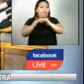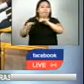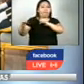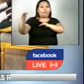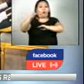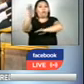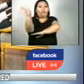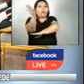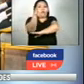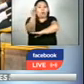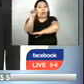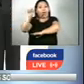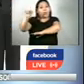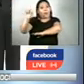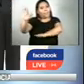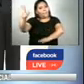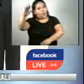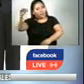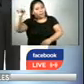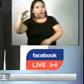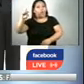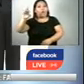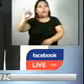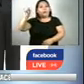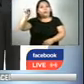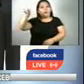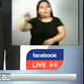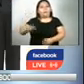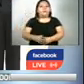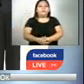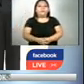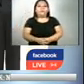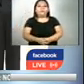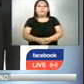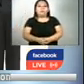esa nación del Medio Oriente en el país.